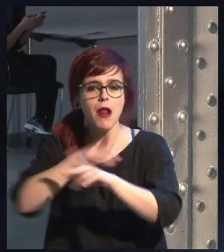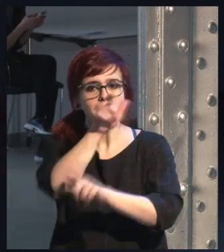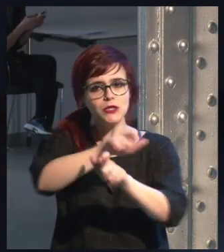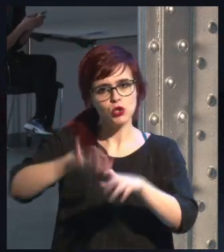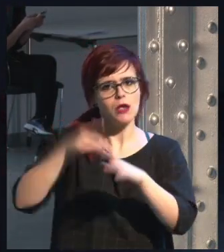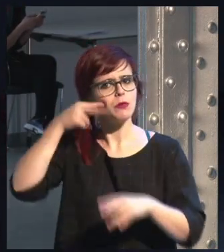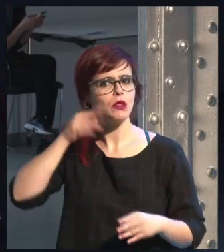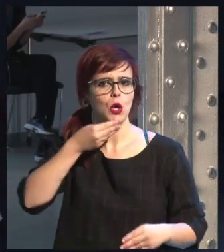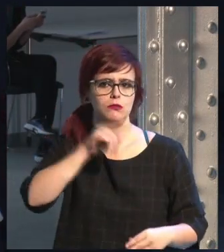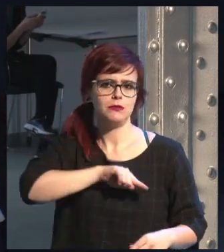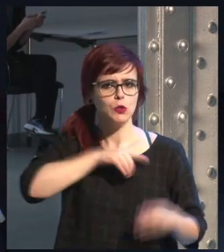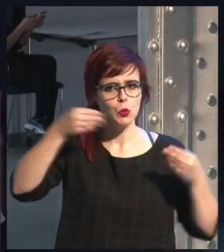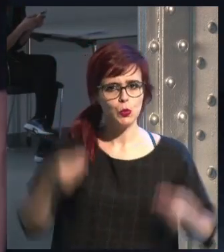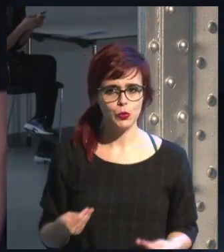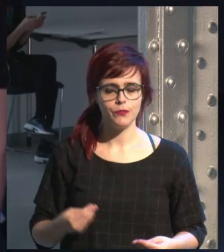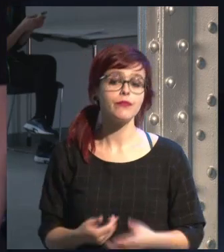realidad virtual.